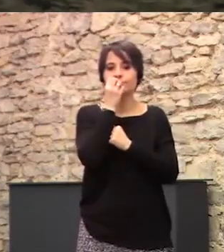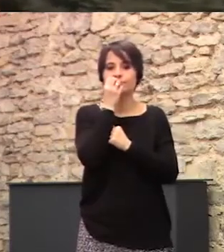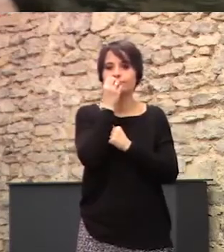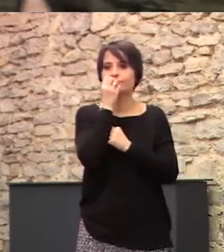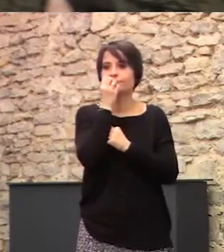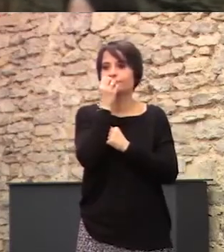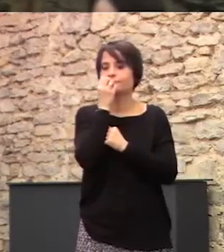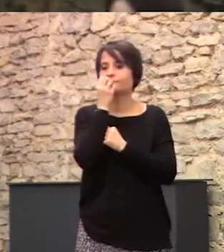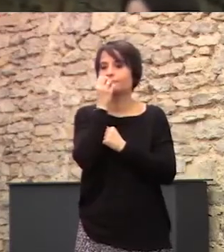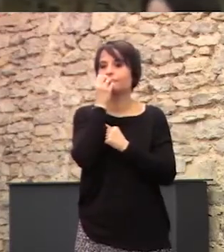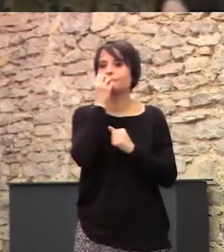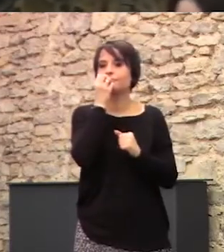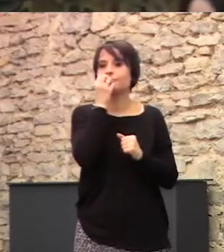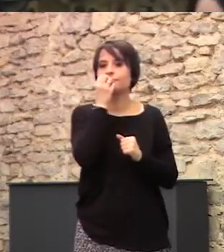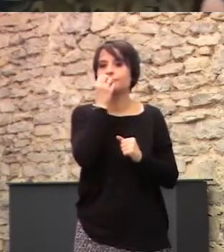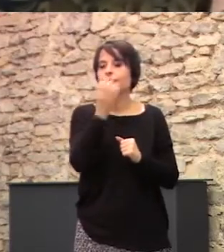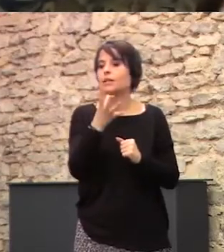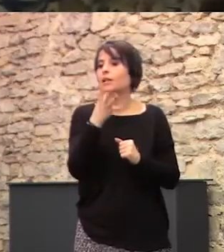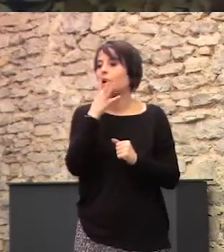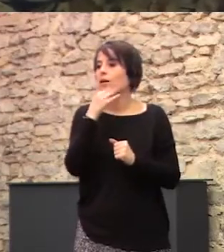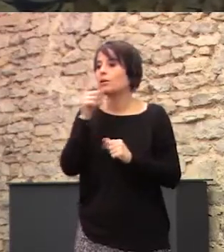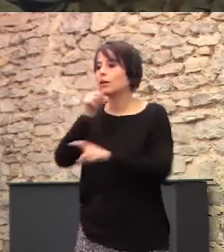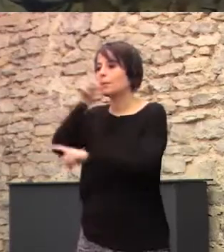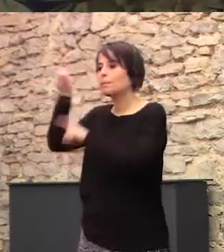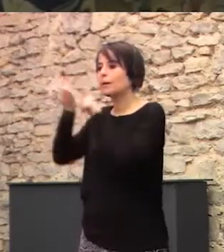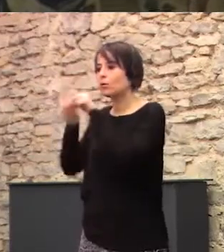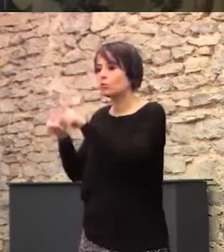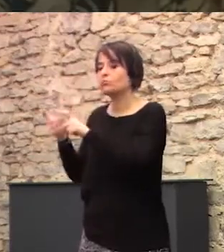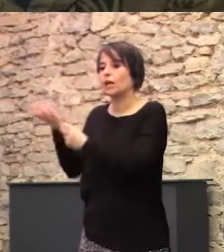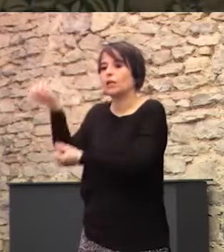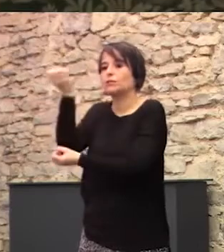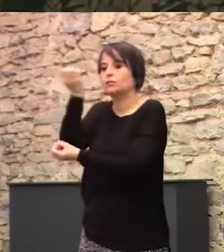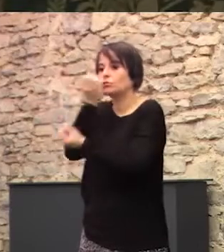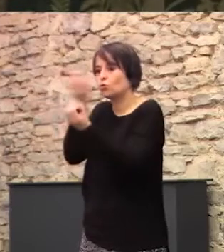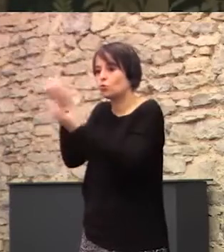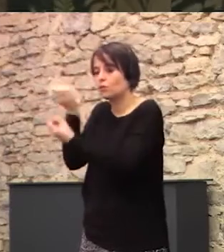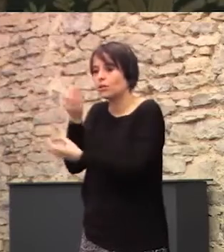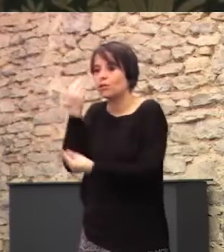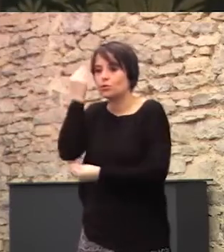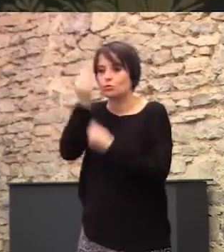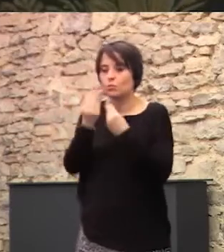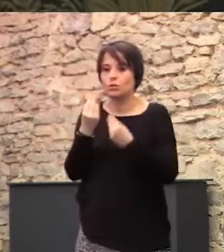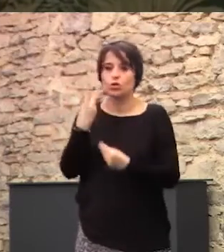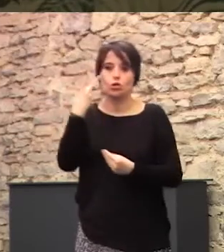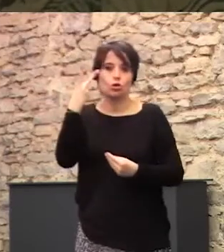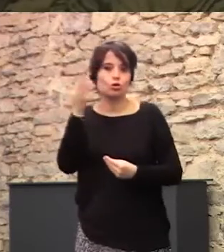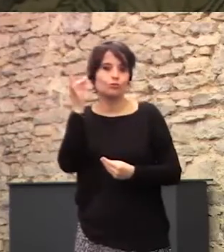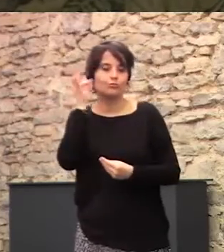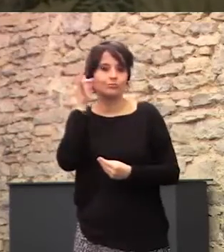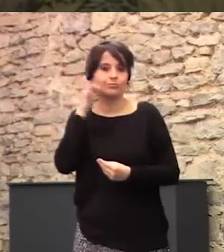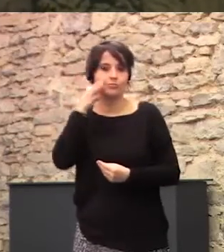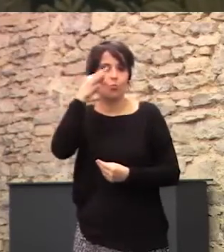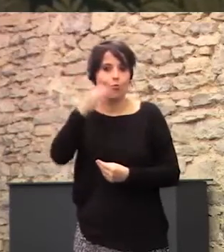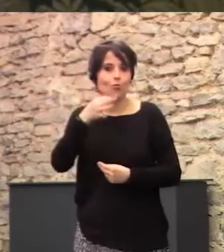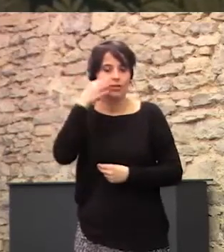damos paso a preguntas, comentarios. Yo creo que nos han dejado las dos ponentes con